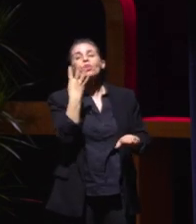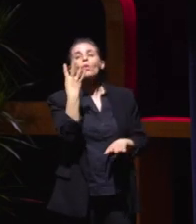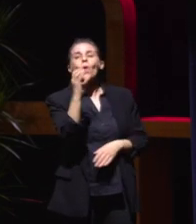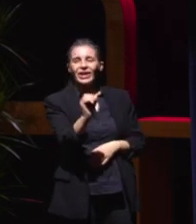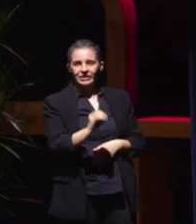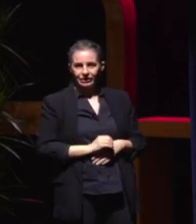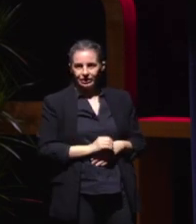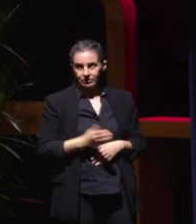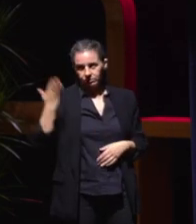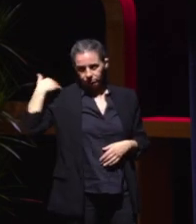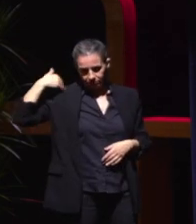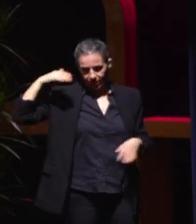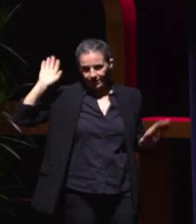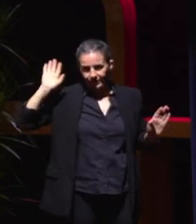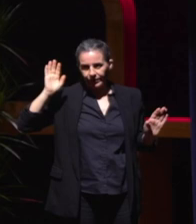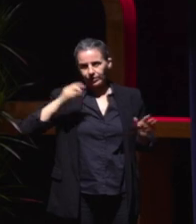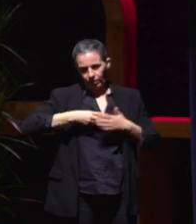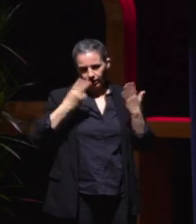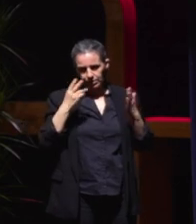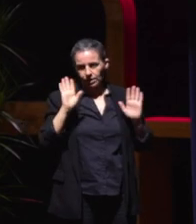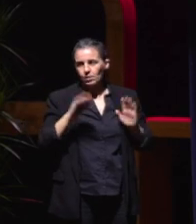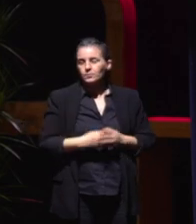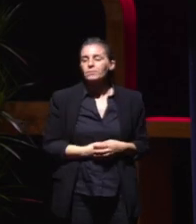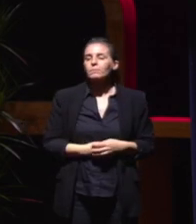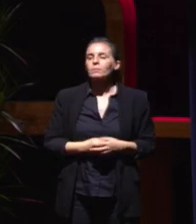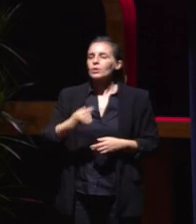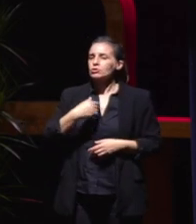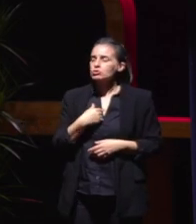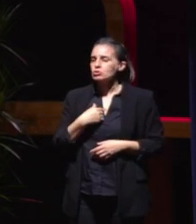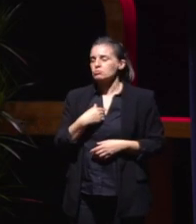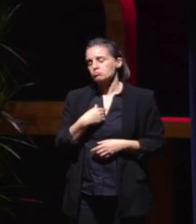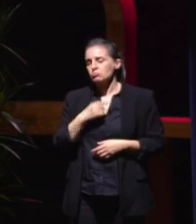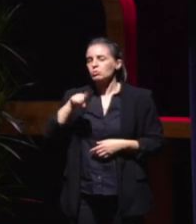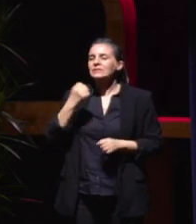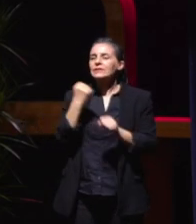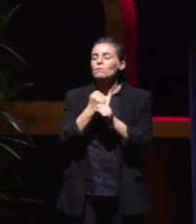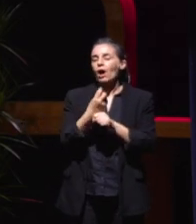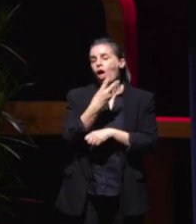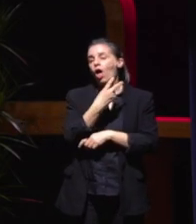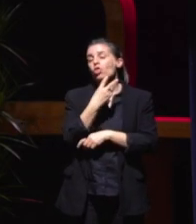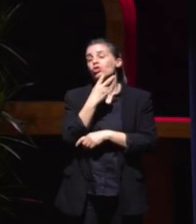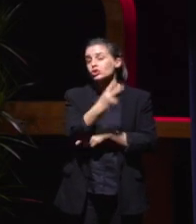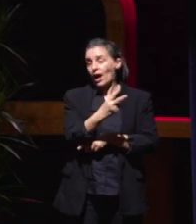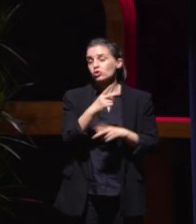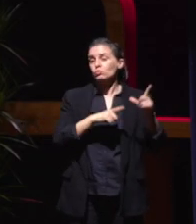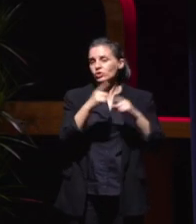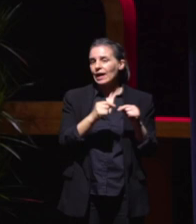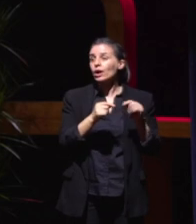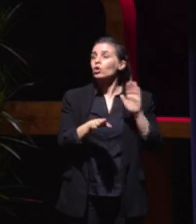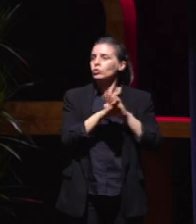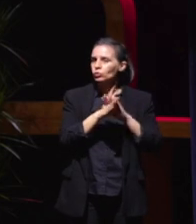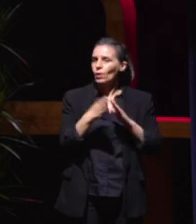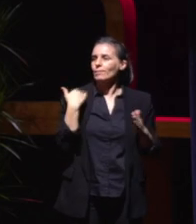17 Bueno yo entré un par de años en Movistar Oye me han seguido llamando para cosas como